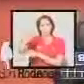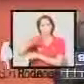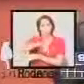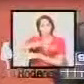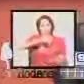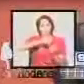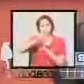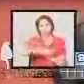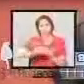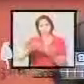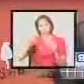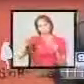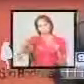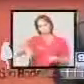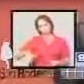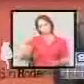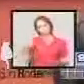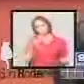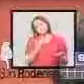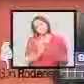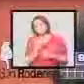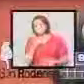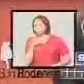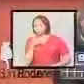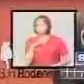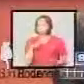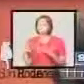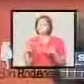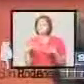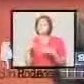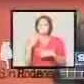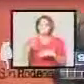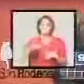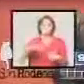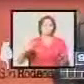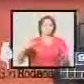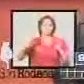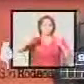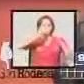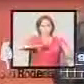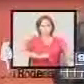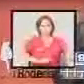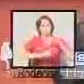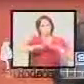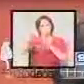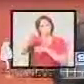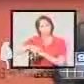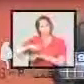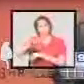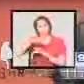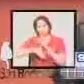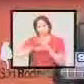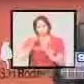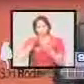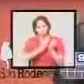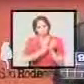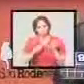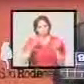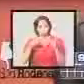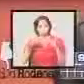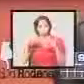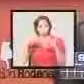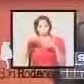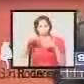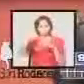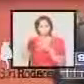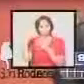aquellas personas que pues no quieren jugar ese riesgo cambiario, ¿verdad? Hoy, donde el tipo de cambio viene creciendo y se